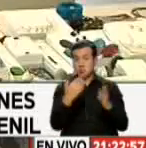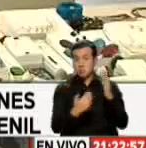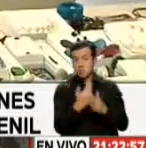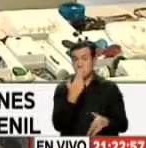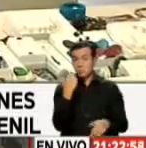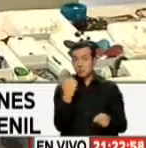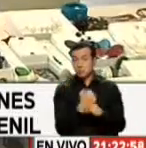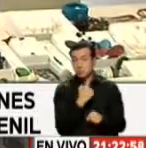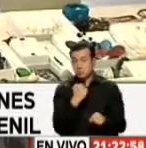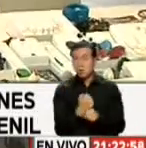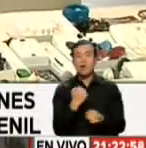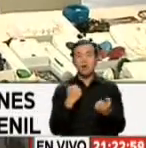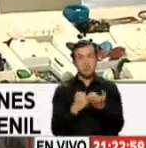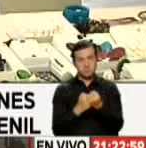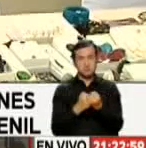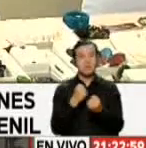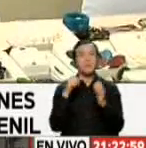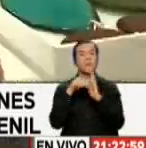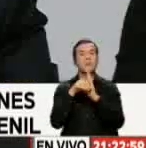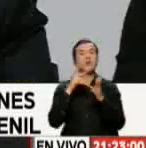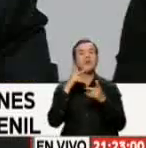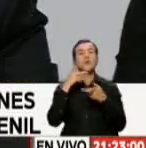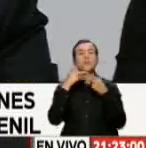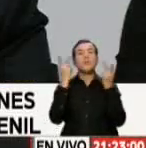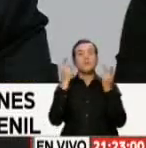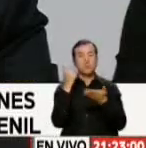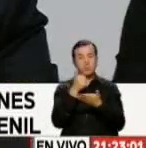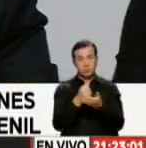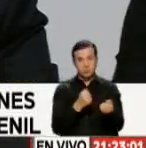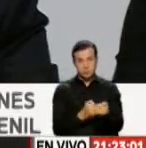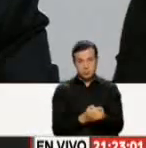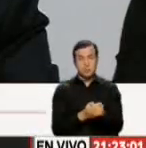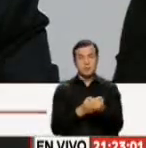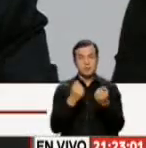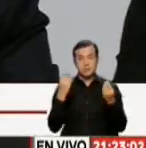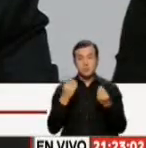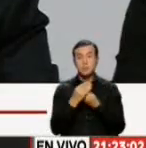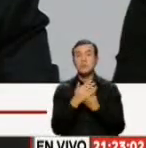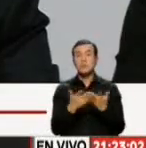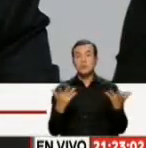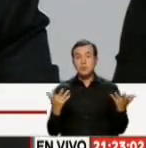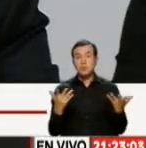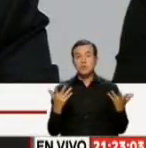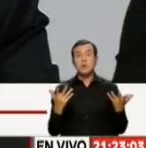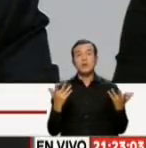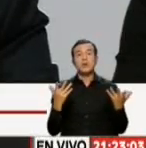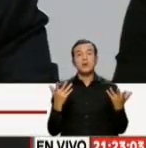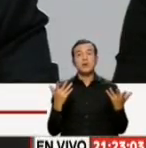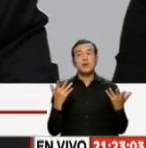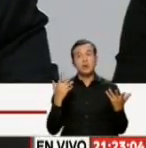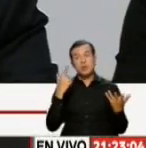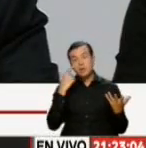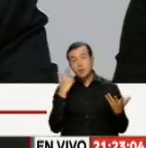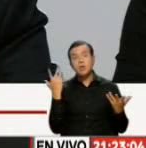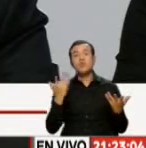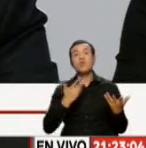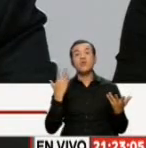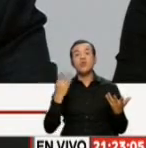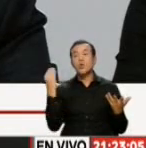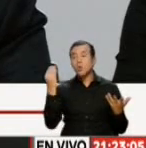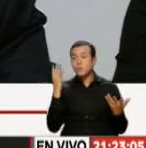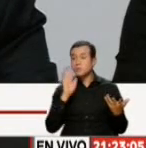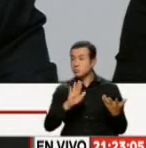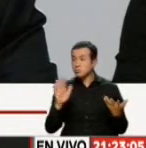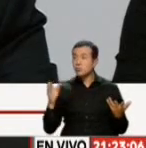emprendimientos existirá apoyo de la banca pública. Nosotros casi vamos a poner en la calle los sitios donde los jóvenes